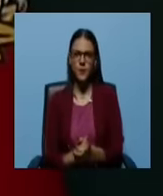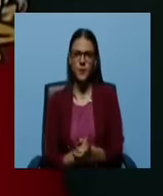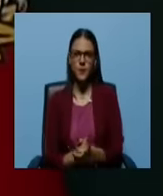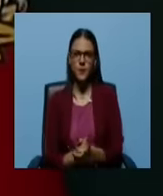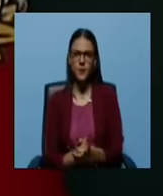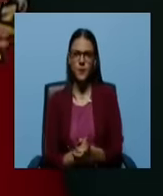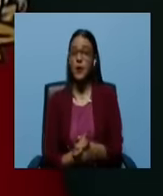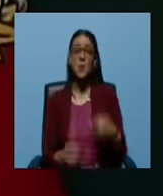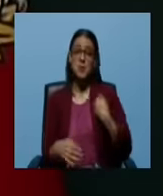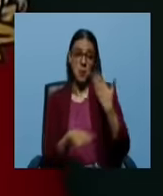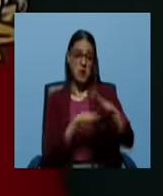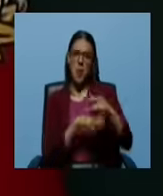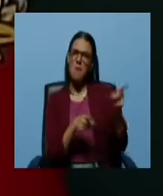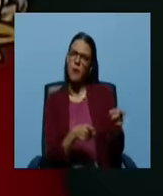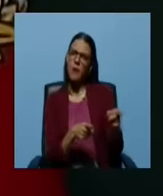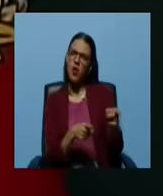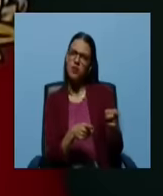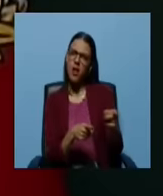Porque si no me importa,